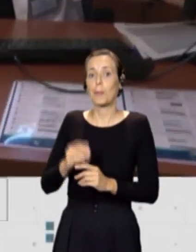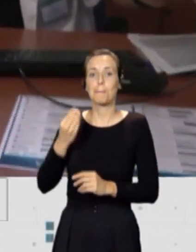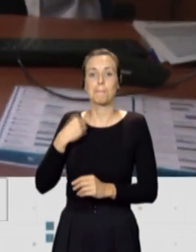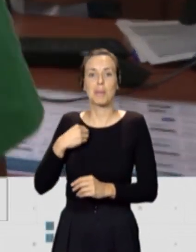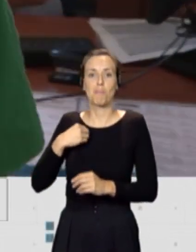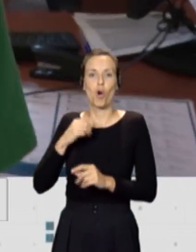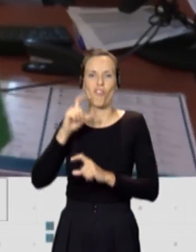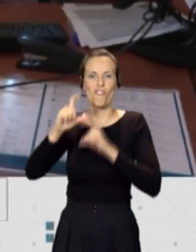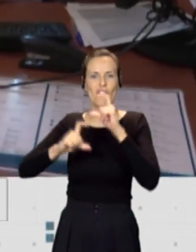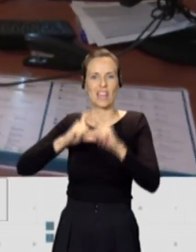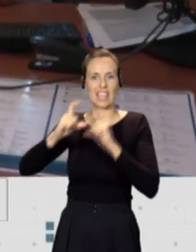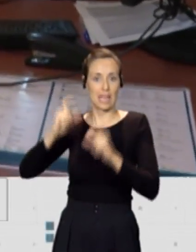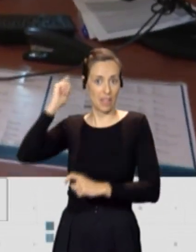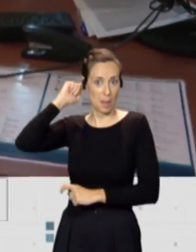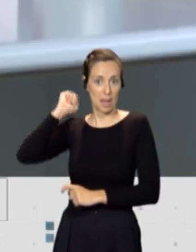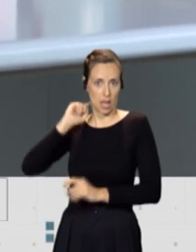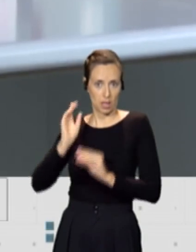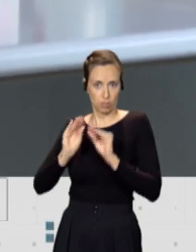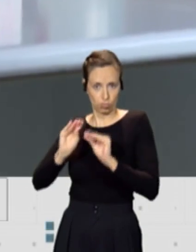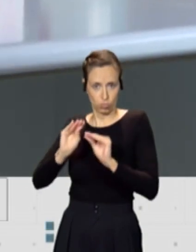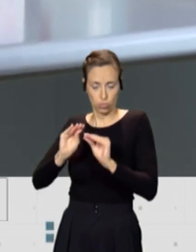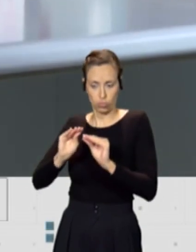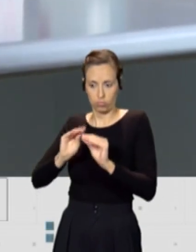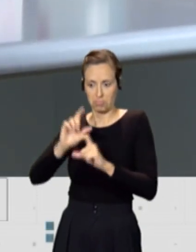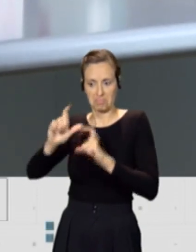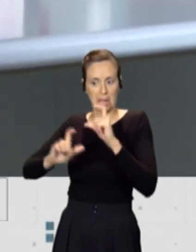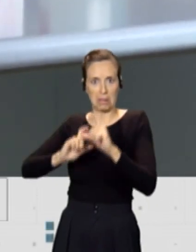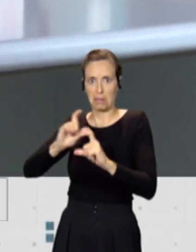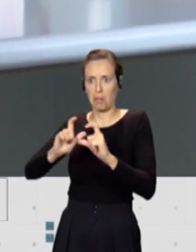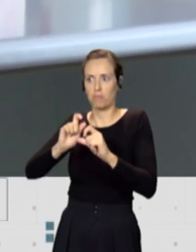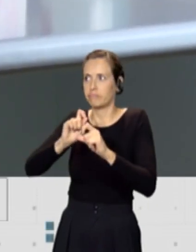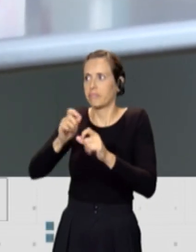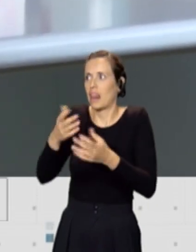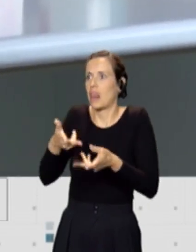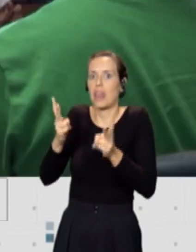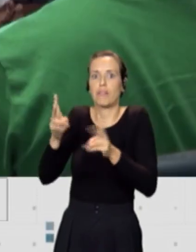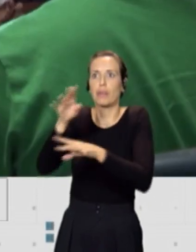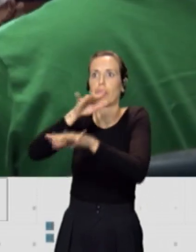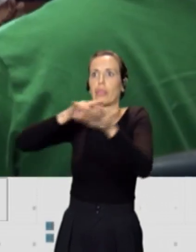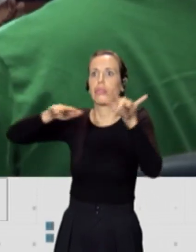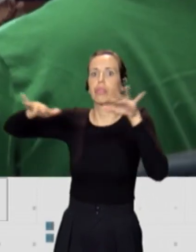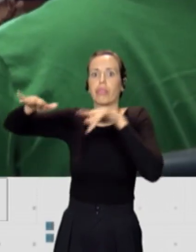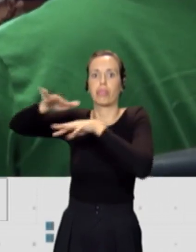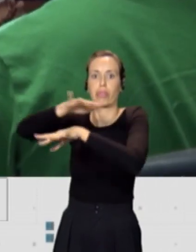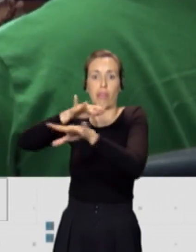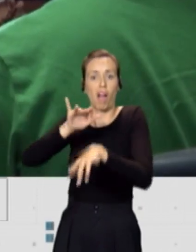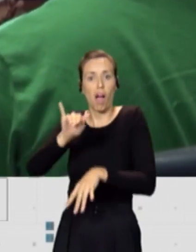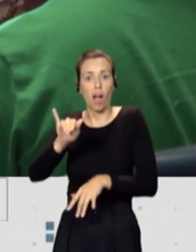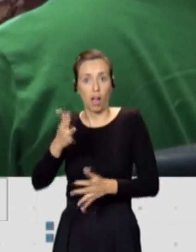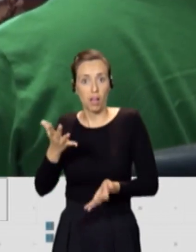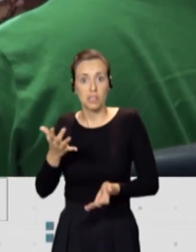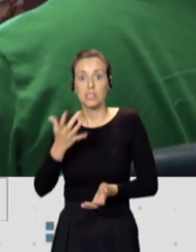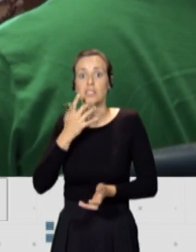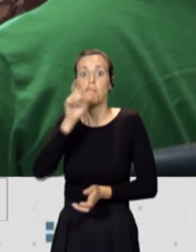que es la bacteria que produce esta enfermedad, circula libremente en la población. O sea, si ahora cogemos